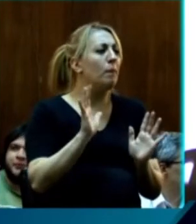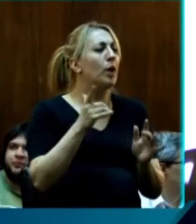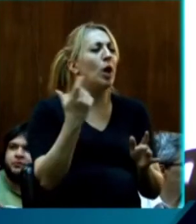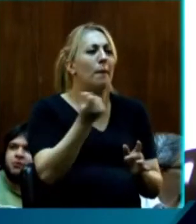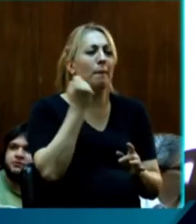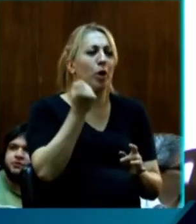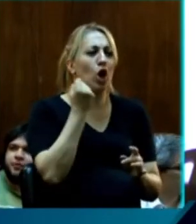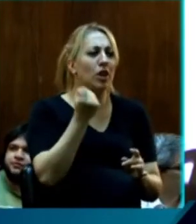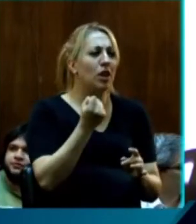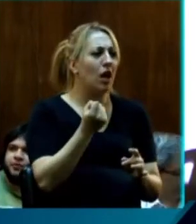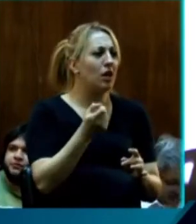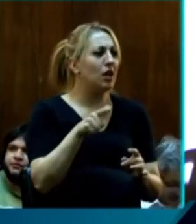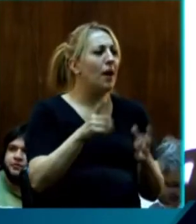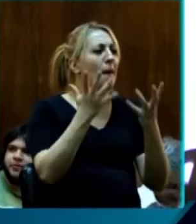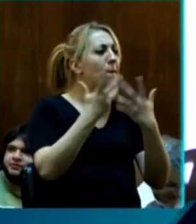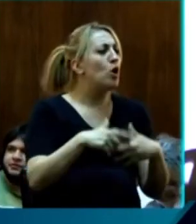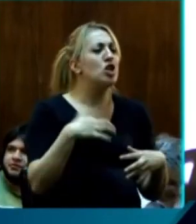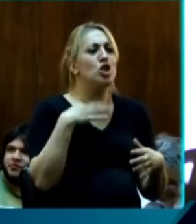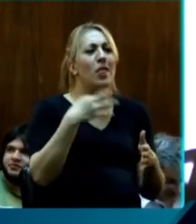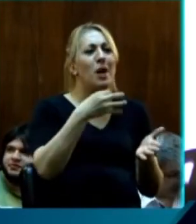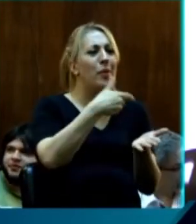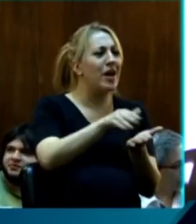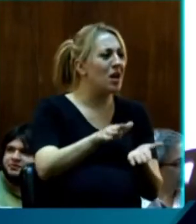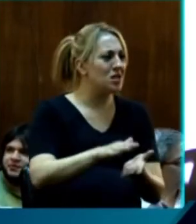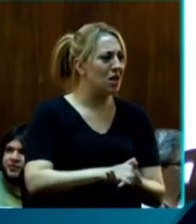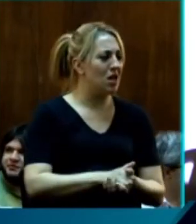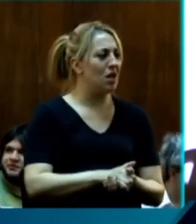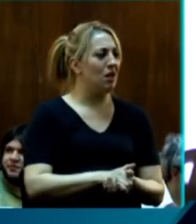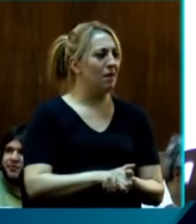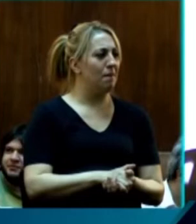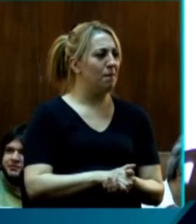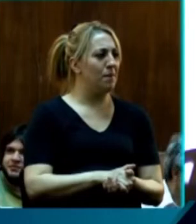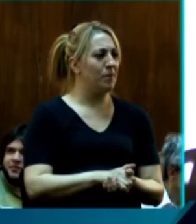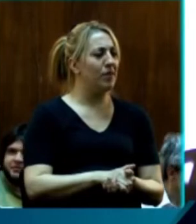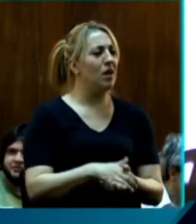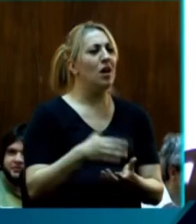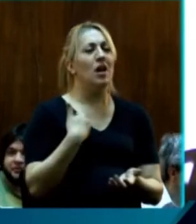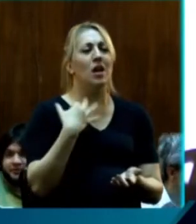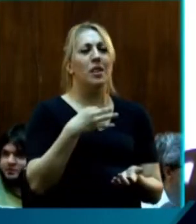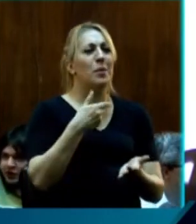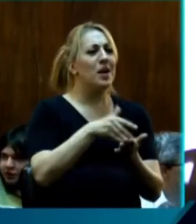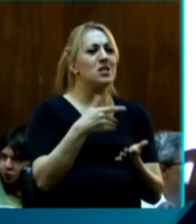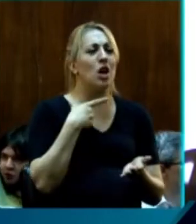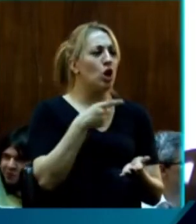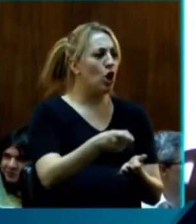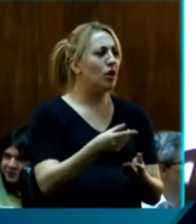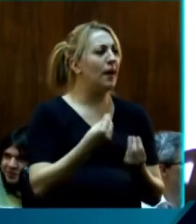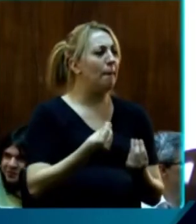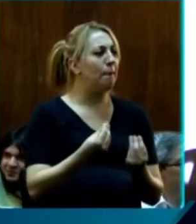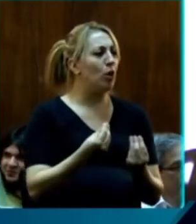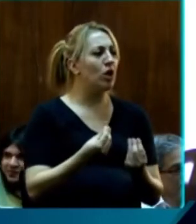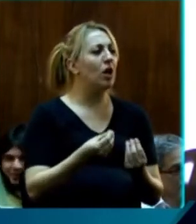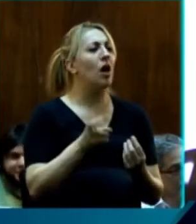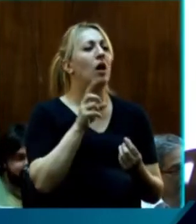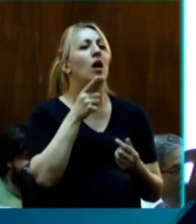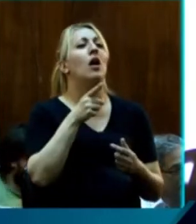cuenta. Entonces, este proyecto tenemos que rechazar. Hay que votarlo en contra, porque, insisto, es un proyecto reaccionario que se